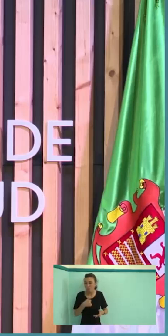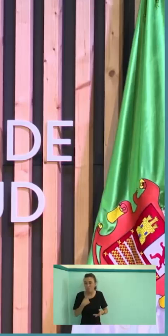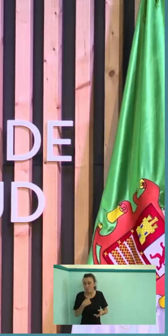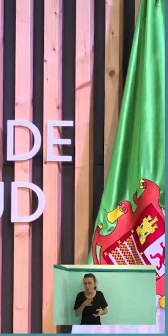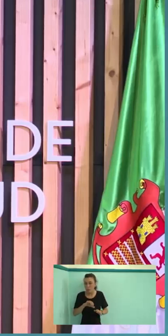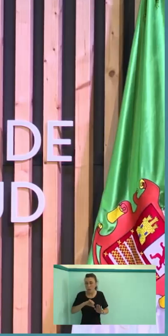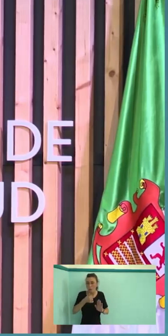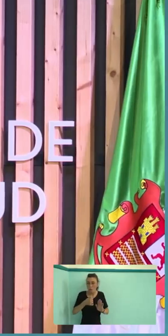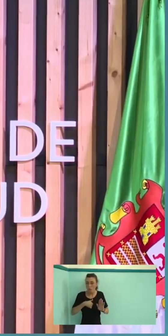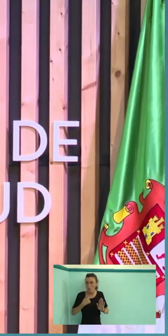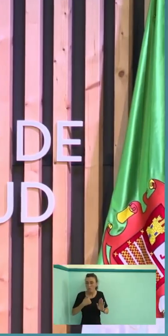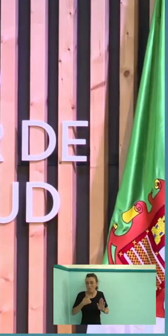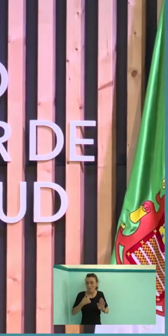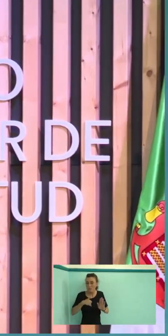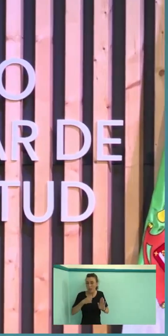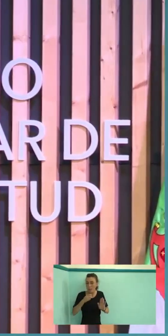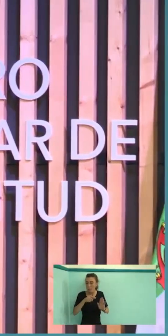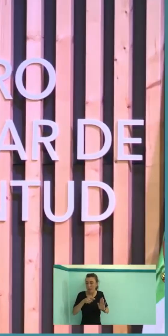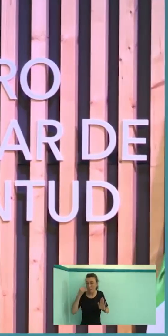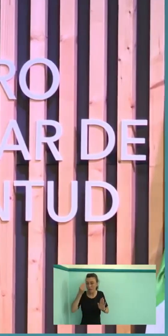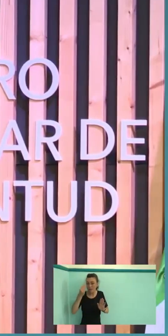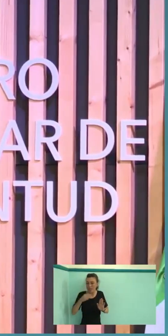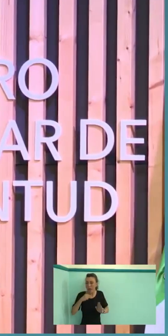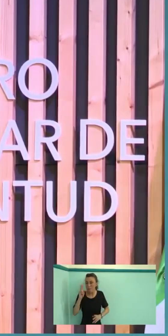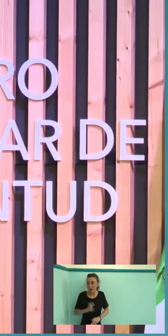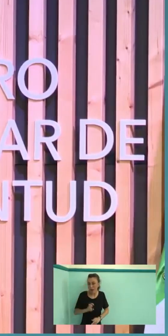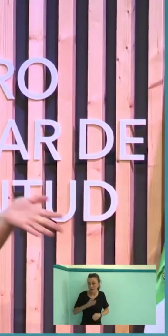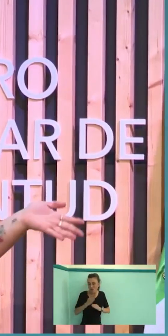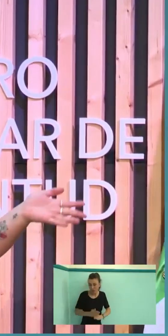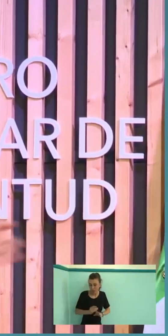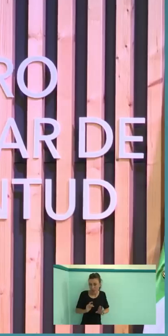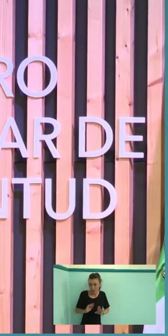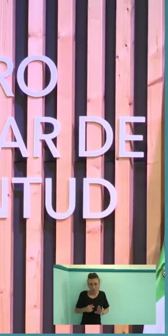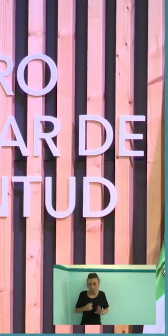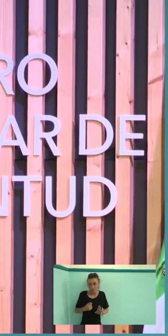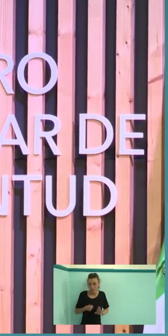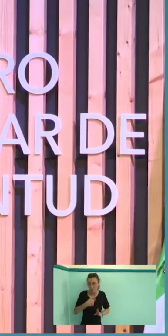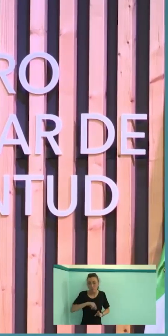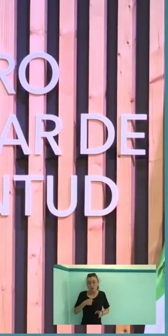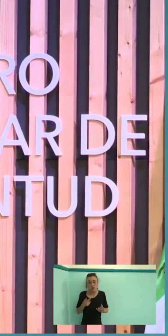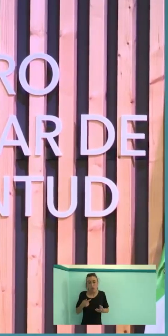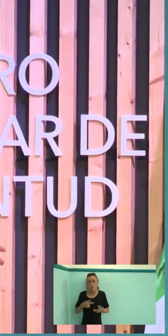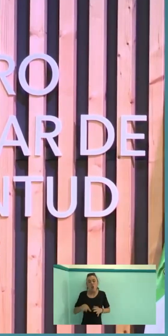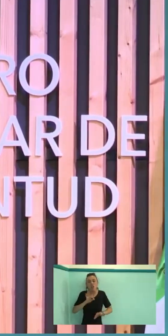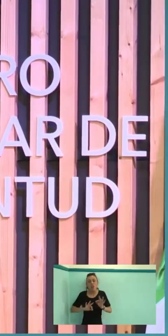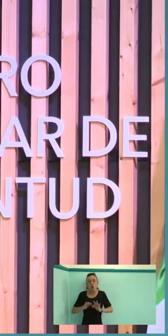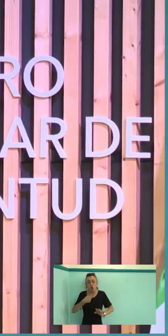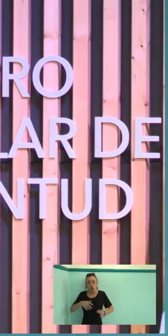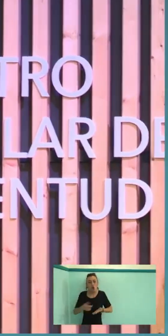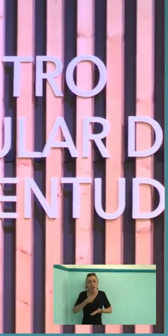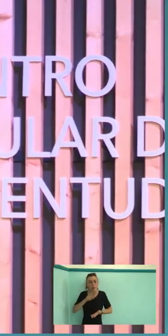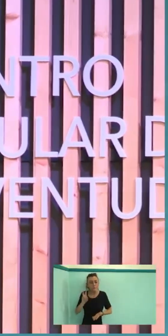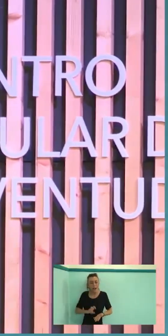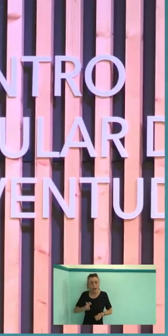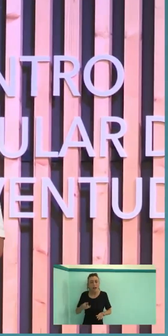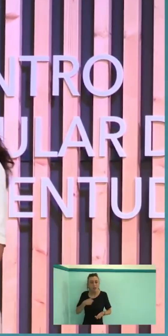apruebe para que el otro Me considere válida para que me considere suficiente ya está bien hemos decidido que todas somos válidas y que todas somos suficientes y no queremos